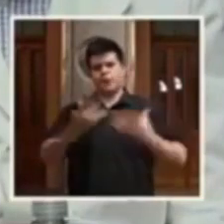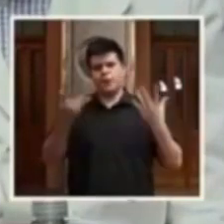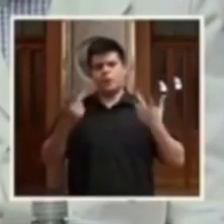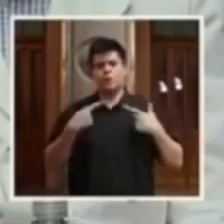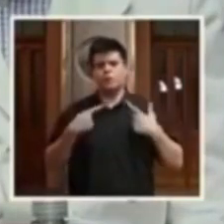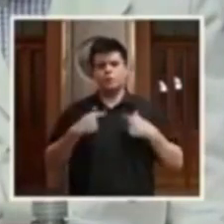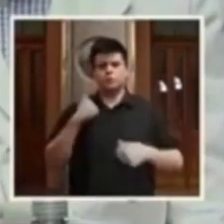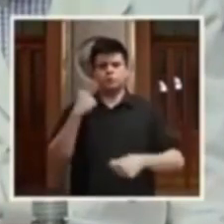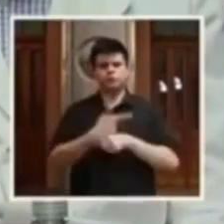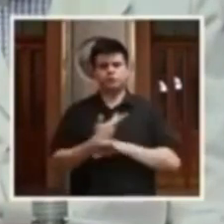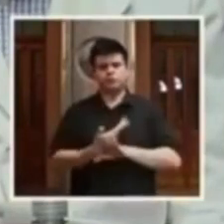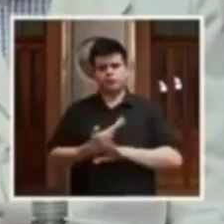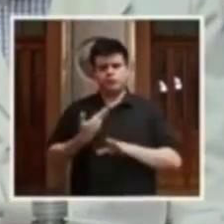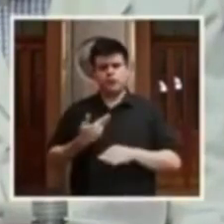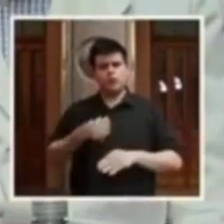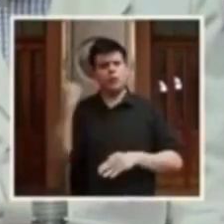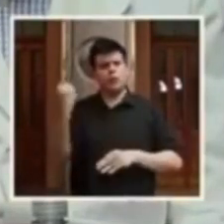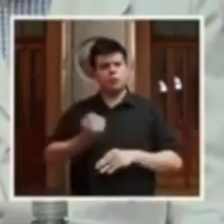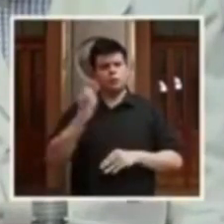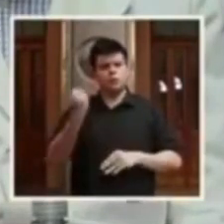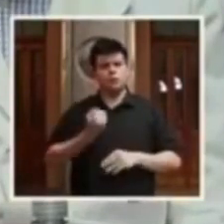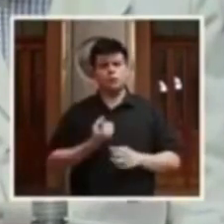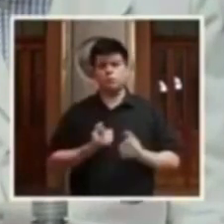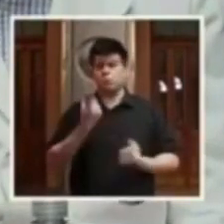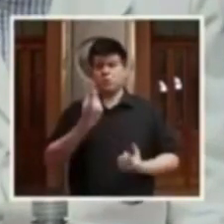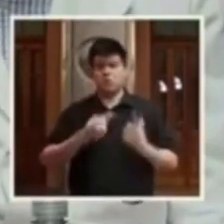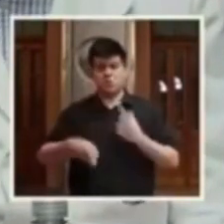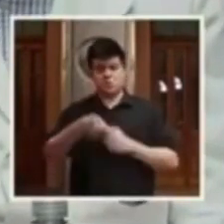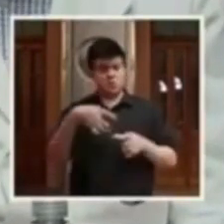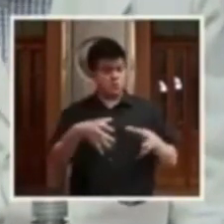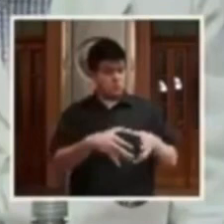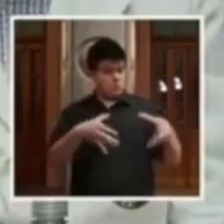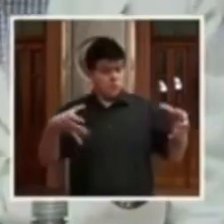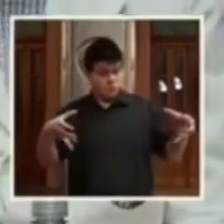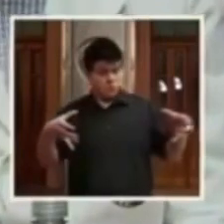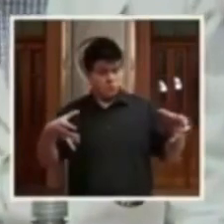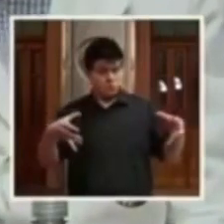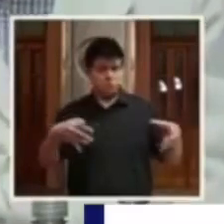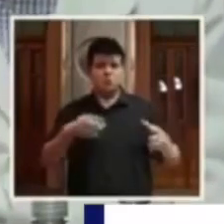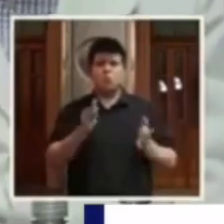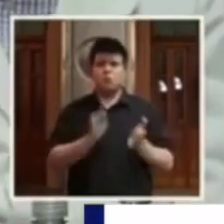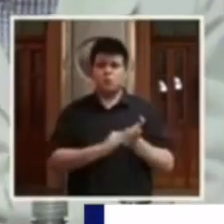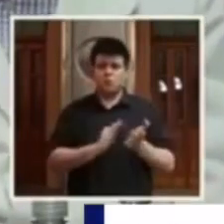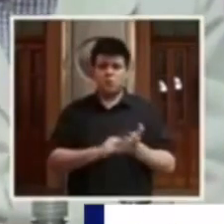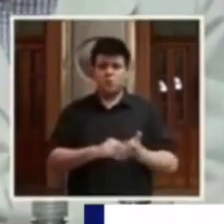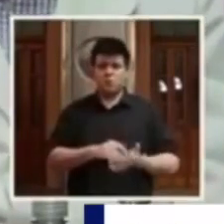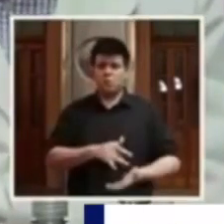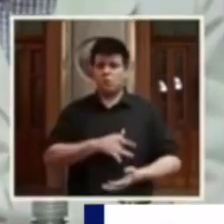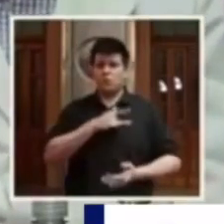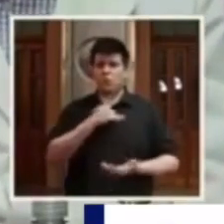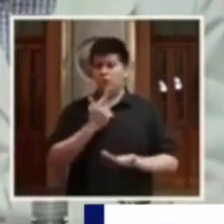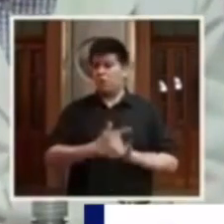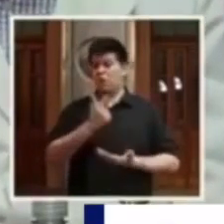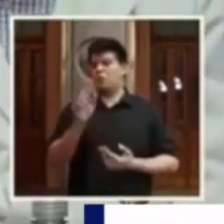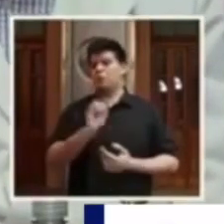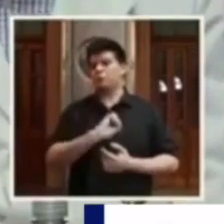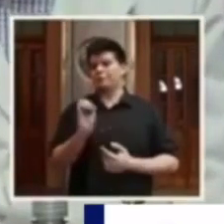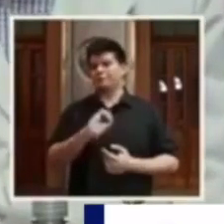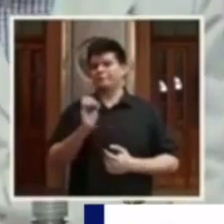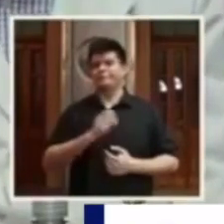casos detectados afortunadamente muchos de ellos todavía sin los síntomas graves